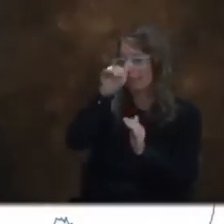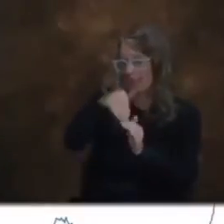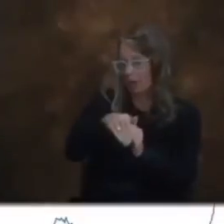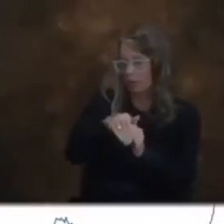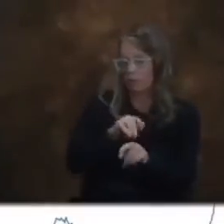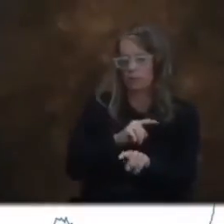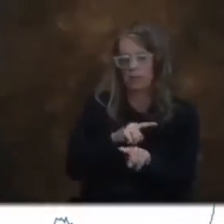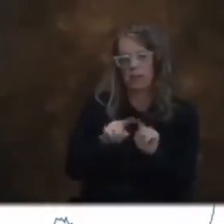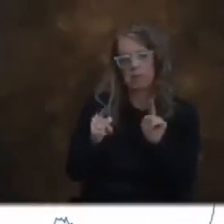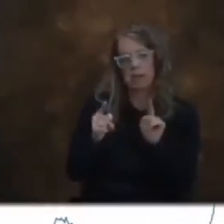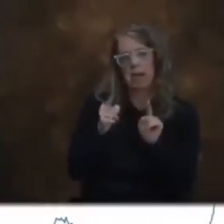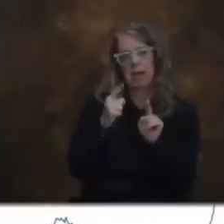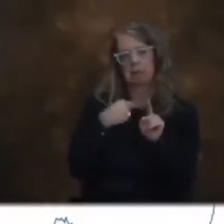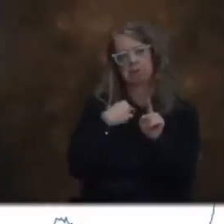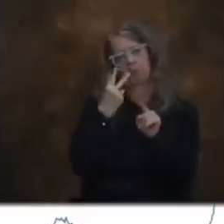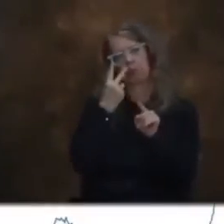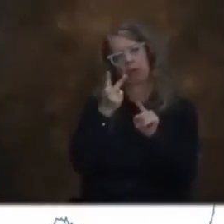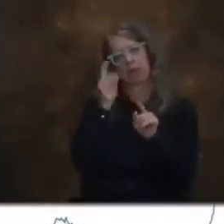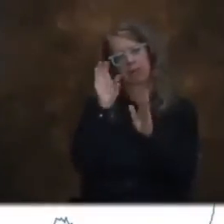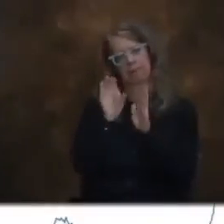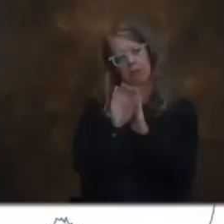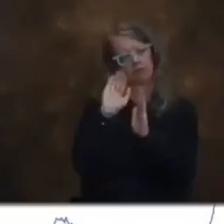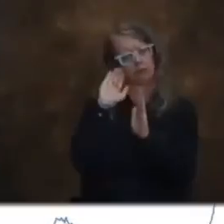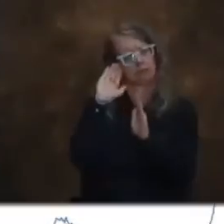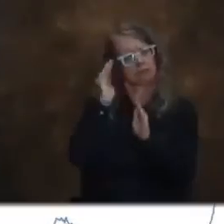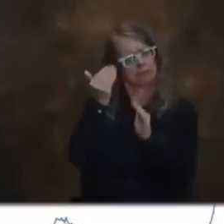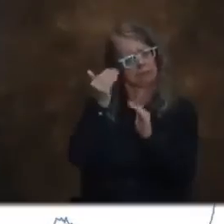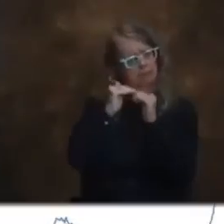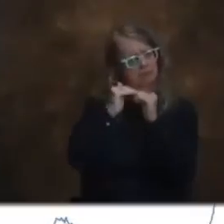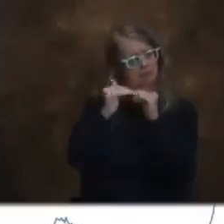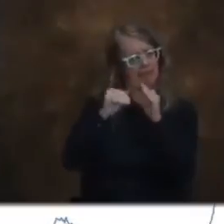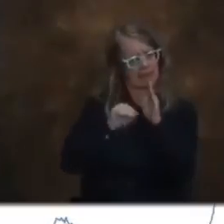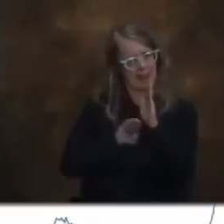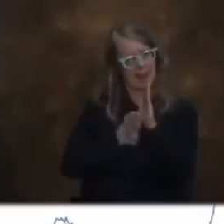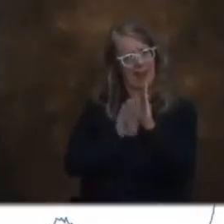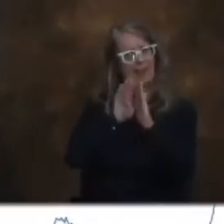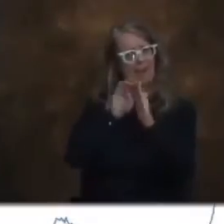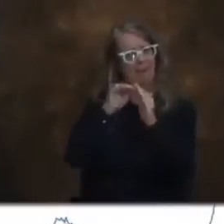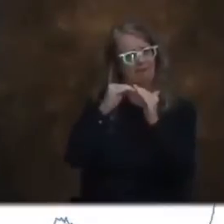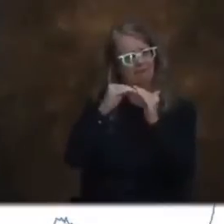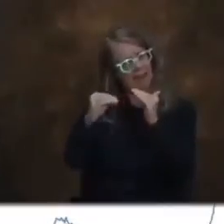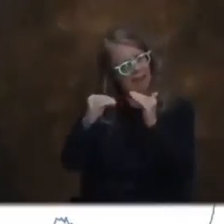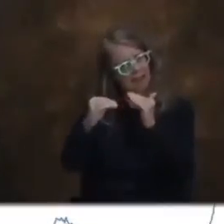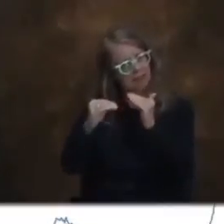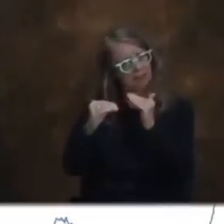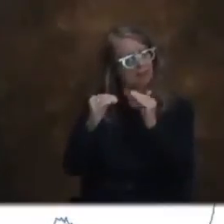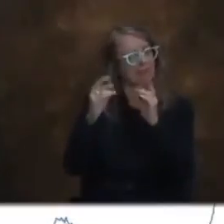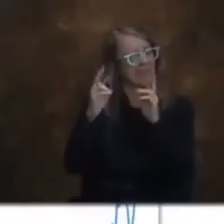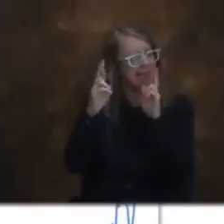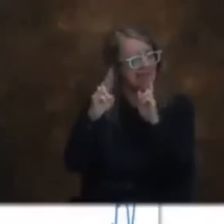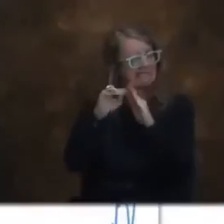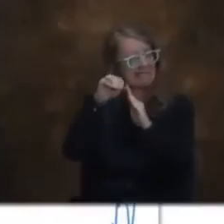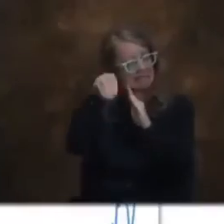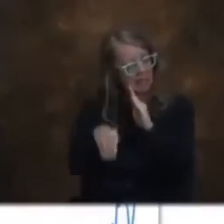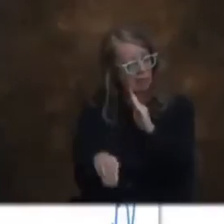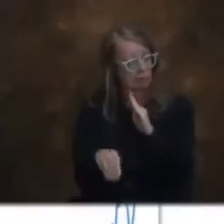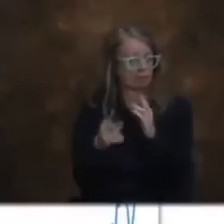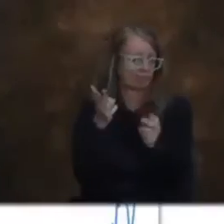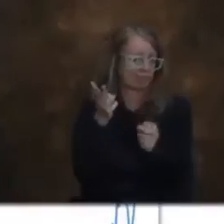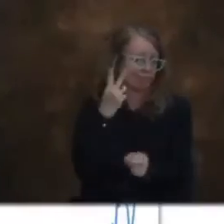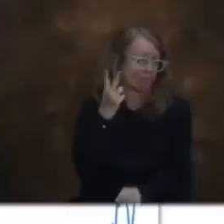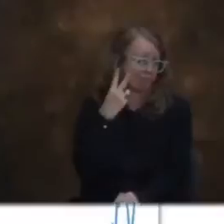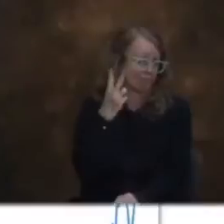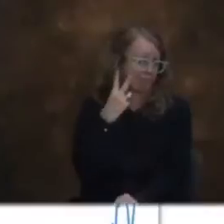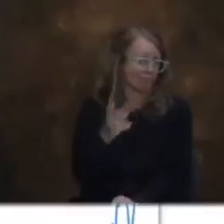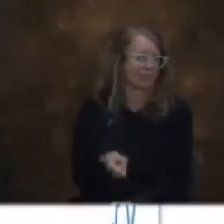me parece que estamos en un nivel ni nivelado o si estamos viendo el comienzo de una